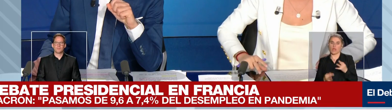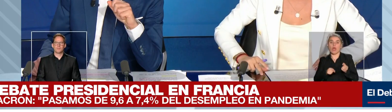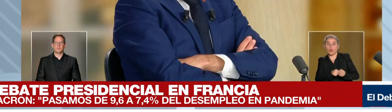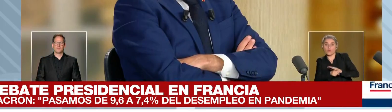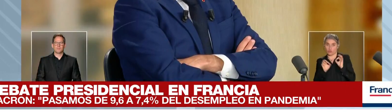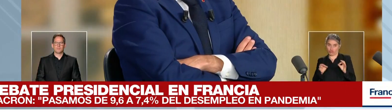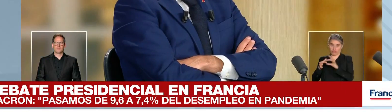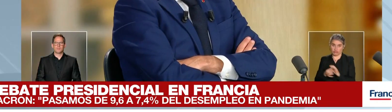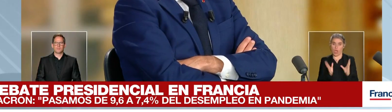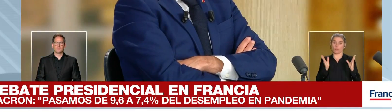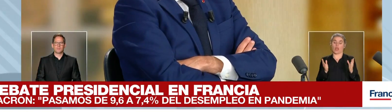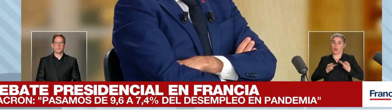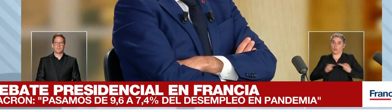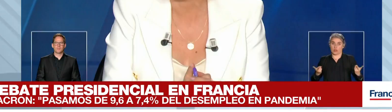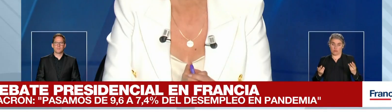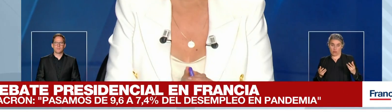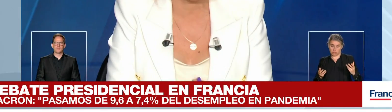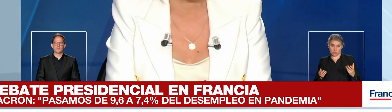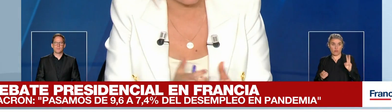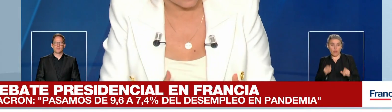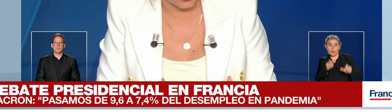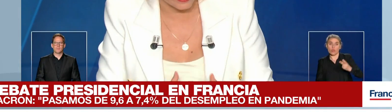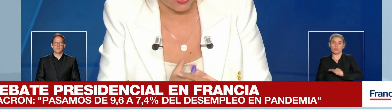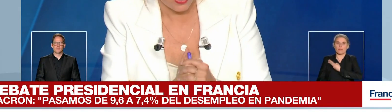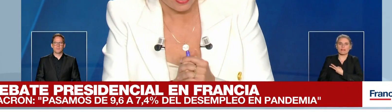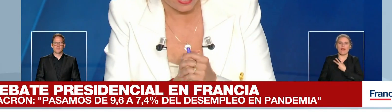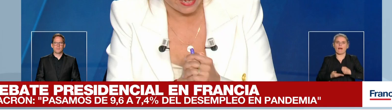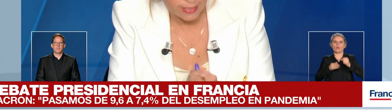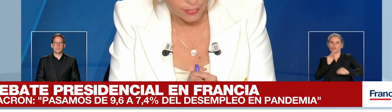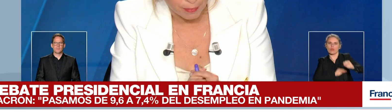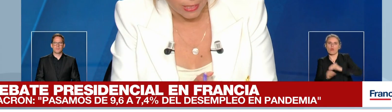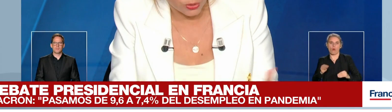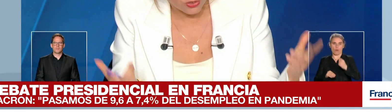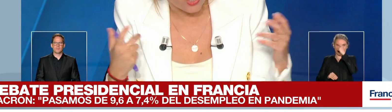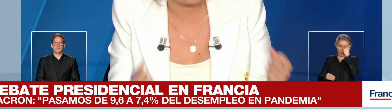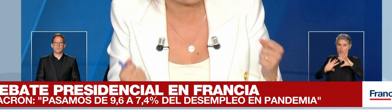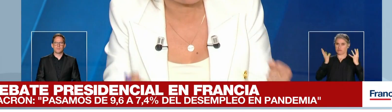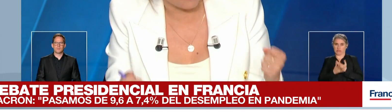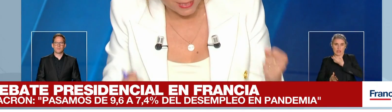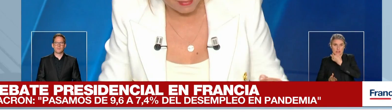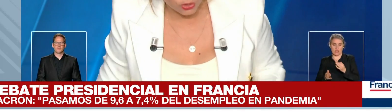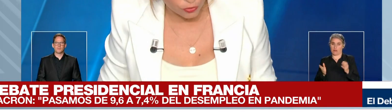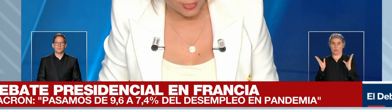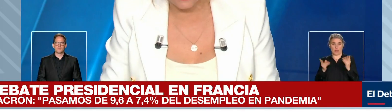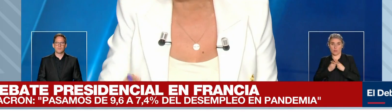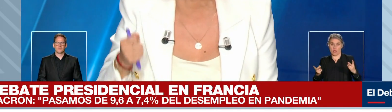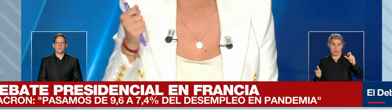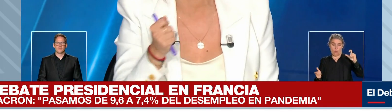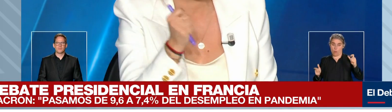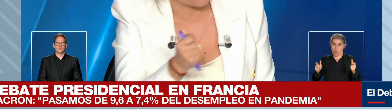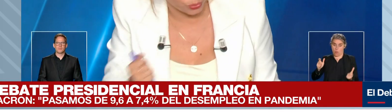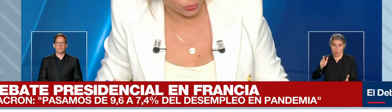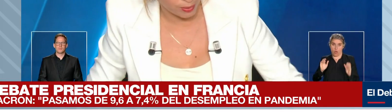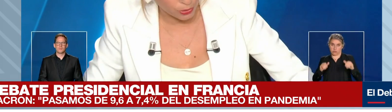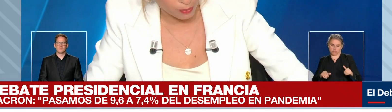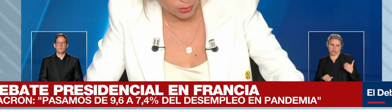temas importantes. Entonces, el hospital público está amenazado con hundirse. Lo dicen